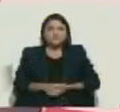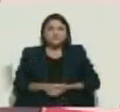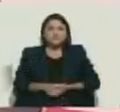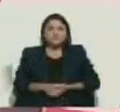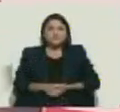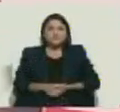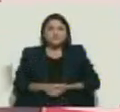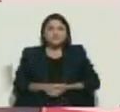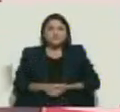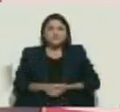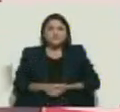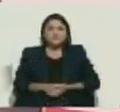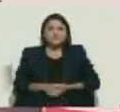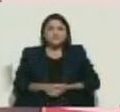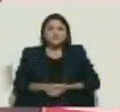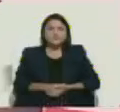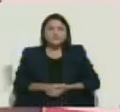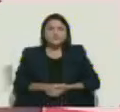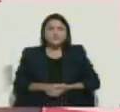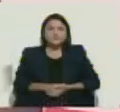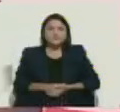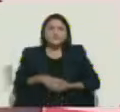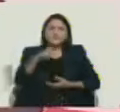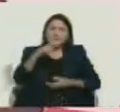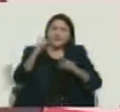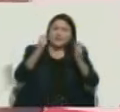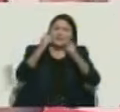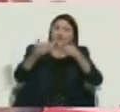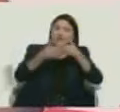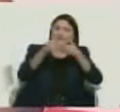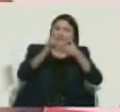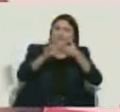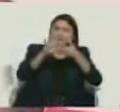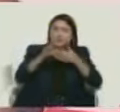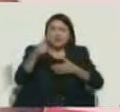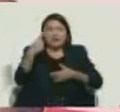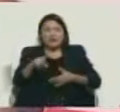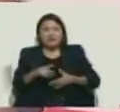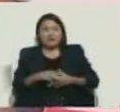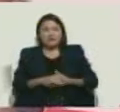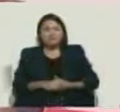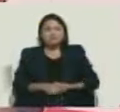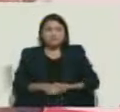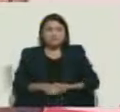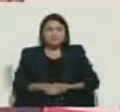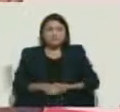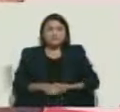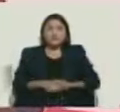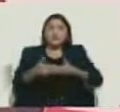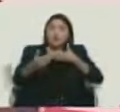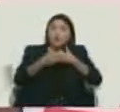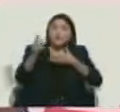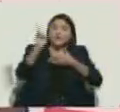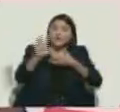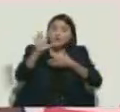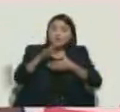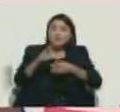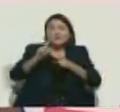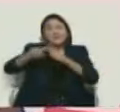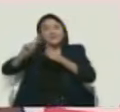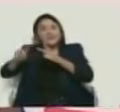ellos. Una gran campaña contra Venezuela. Ahorita hay una gran campaña contra nuestro país desde todos los frentes.